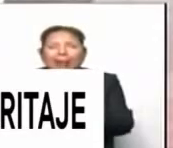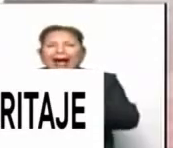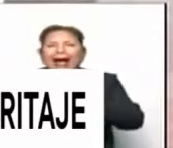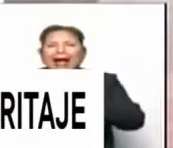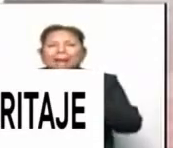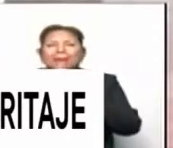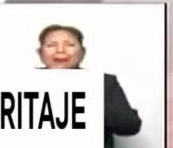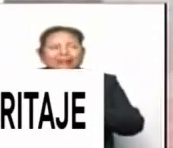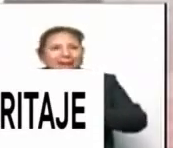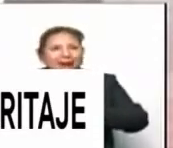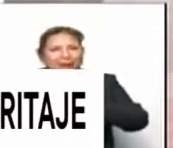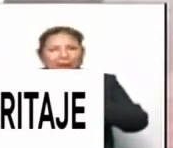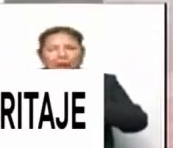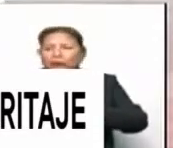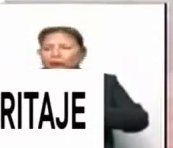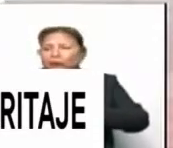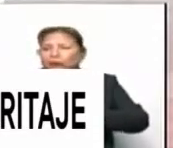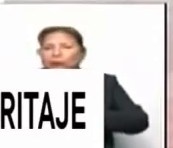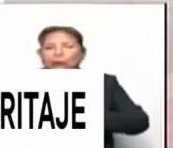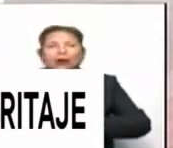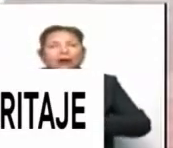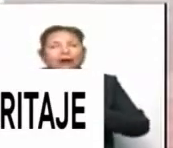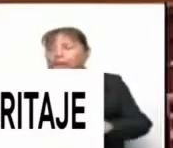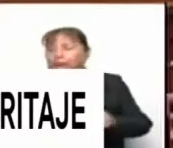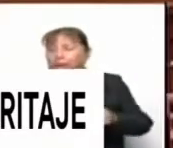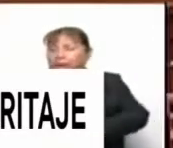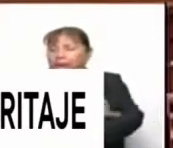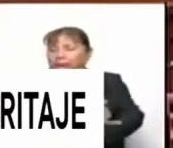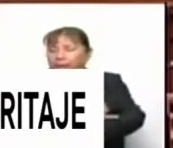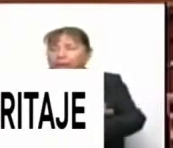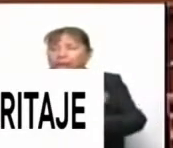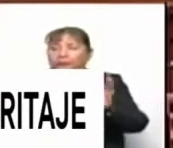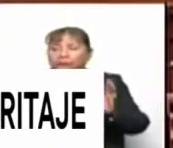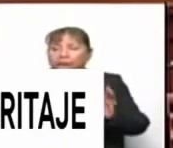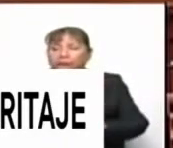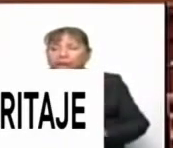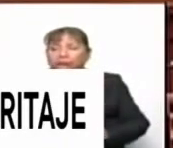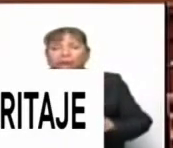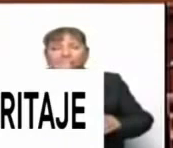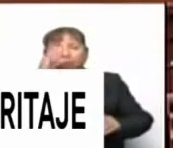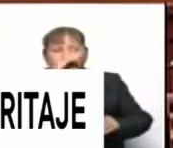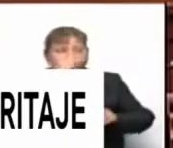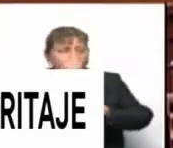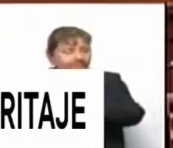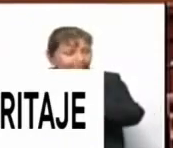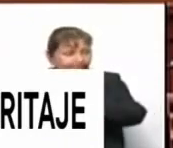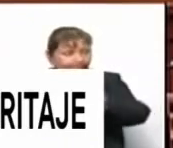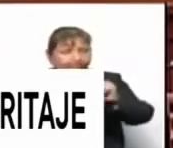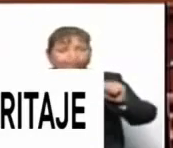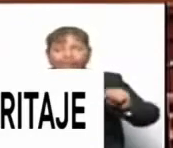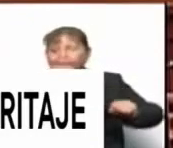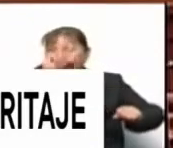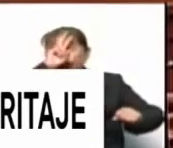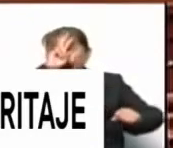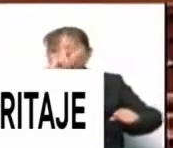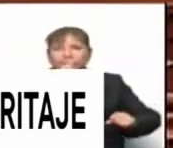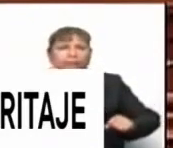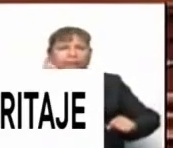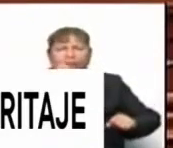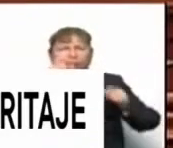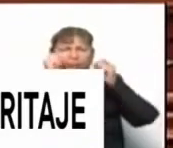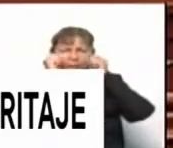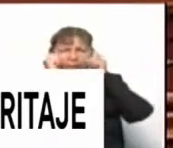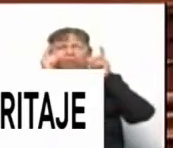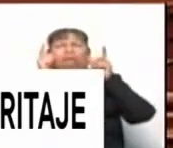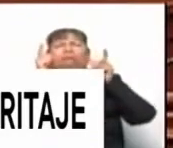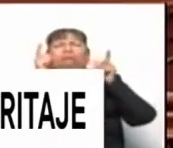al acoso que se dio luego de la vacancia del señor Vizcarra. Que hoy tenemos que buscar salvar al Perú, que no nos van a